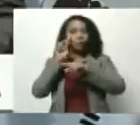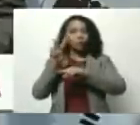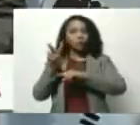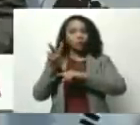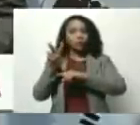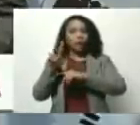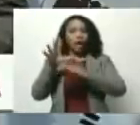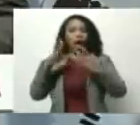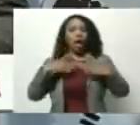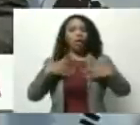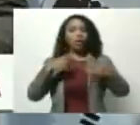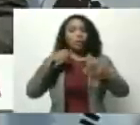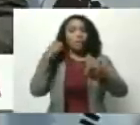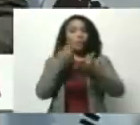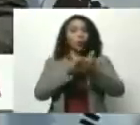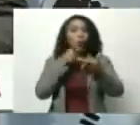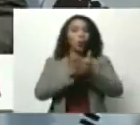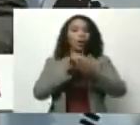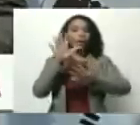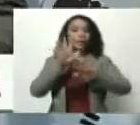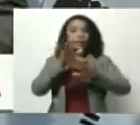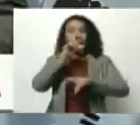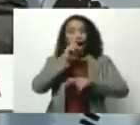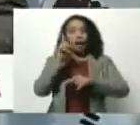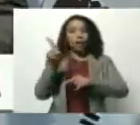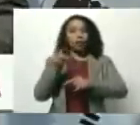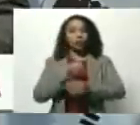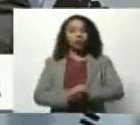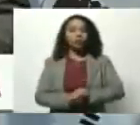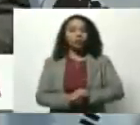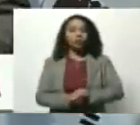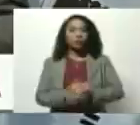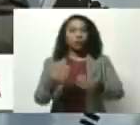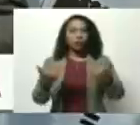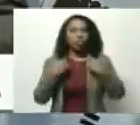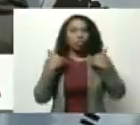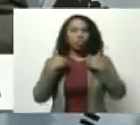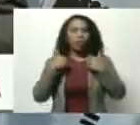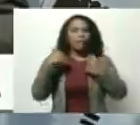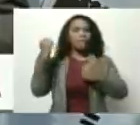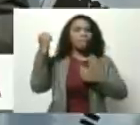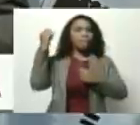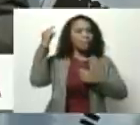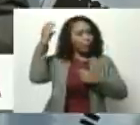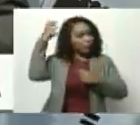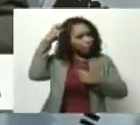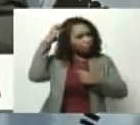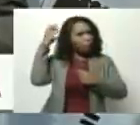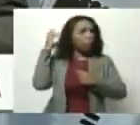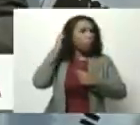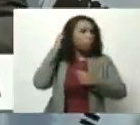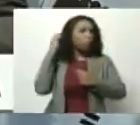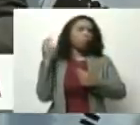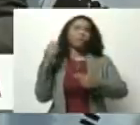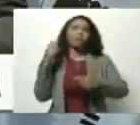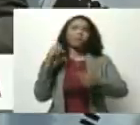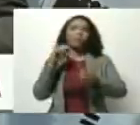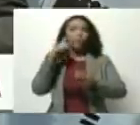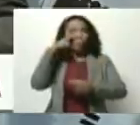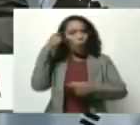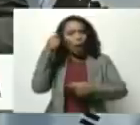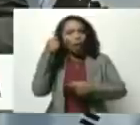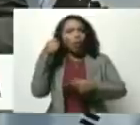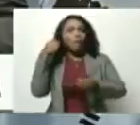adolescente golpeado, de 15 años de edad, sufrió contusiones hemática